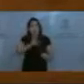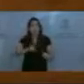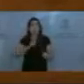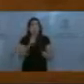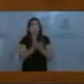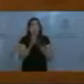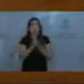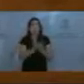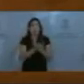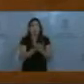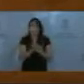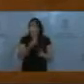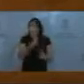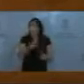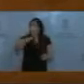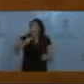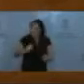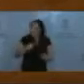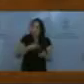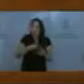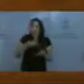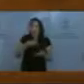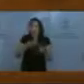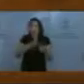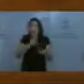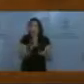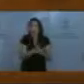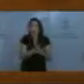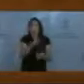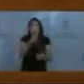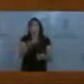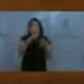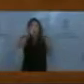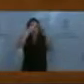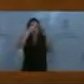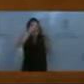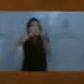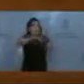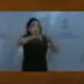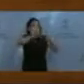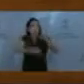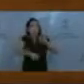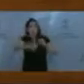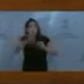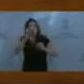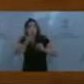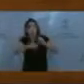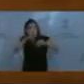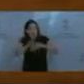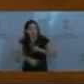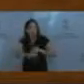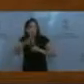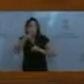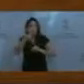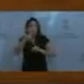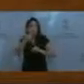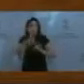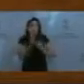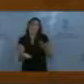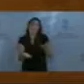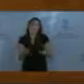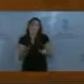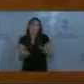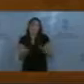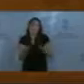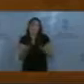se paga sucesiones. Y, por tanto, allí se construyan más hospitales y más colegios que en la tierra donde uno